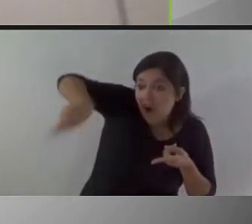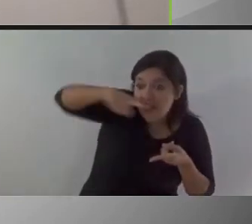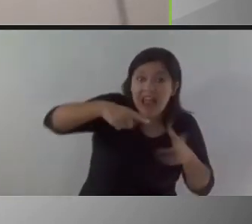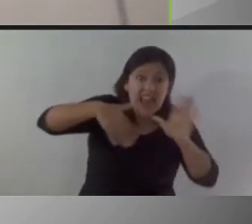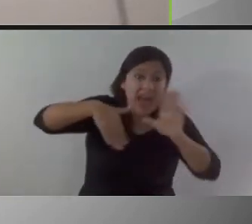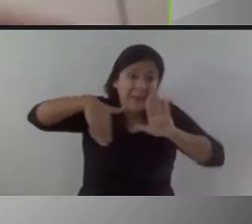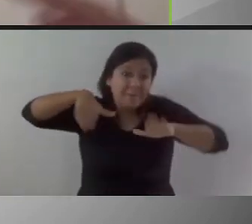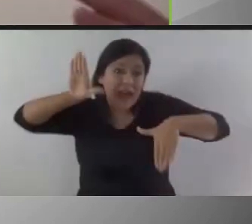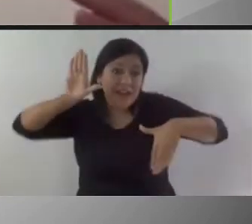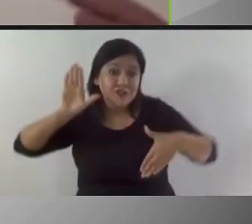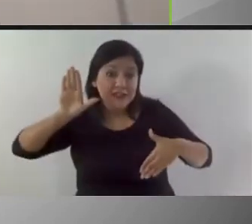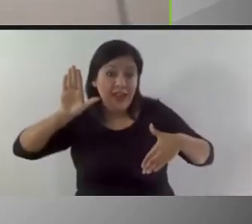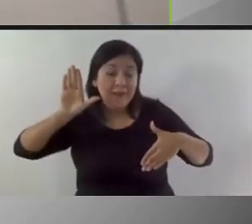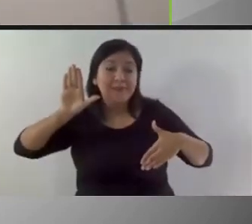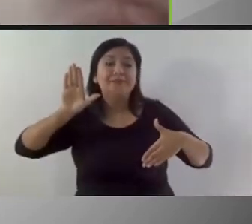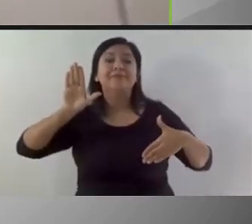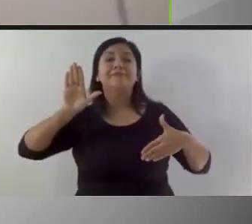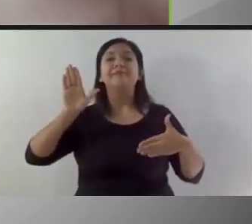comparte